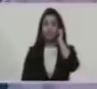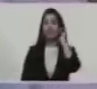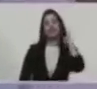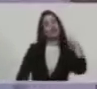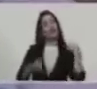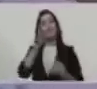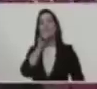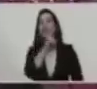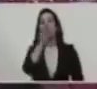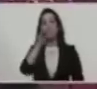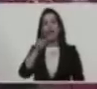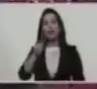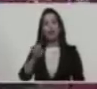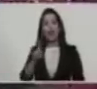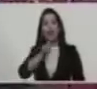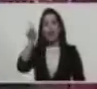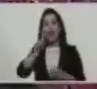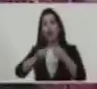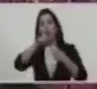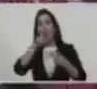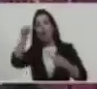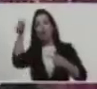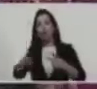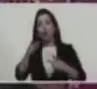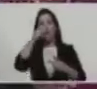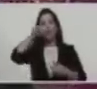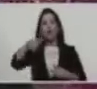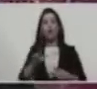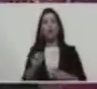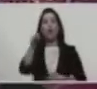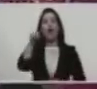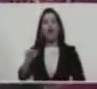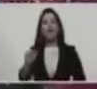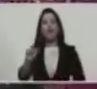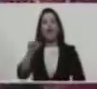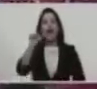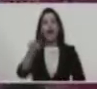Manuel Fernández, Juan Arias, entrego